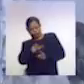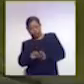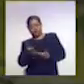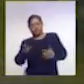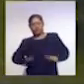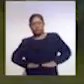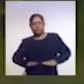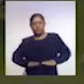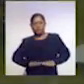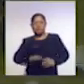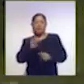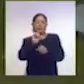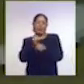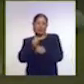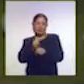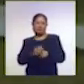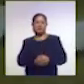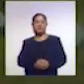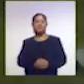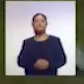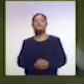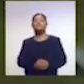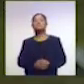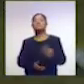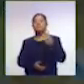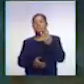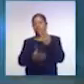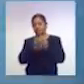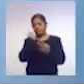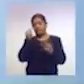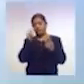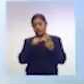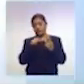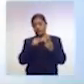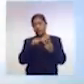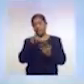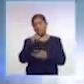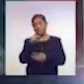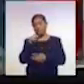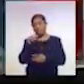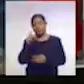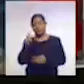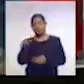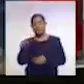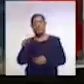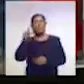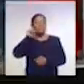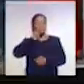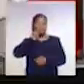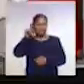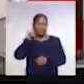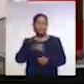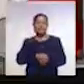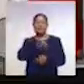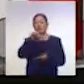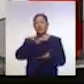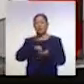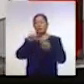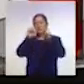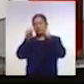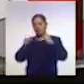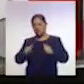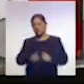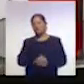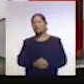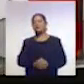Entonces, esta es nuestra tercera opción. Esta última, la del TIPAP, se encuentra allí en los corredores del Centro de las Artes, y